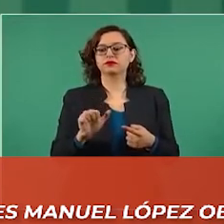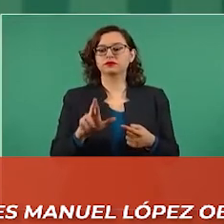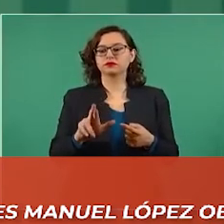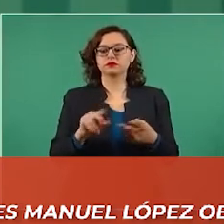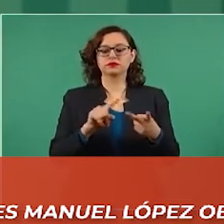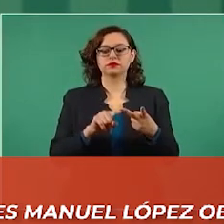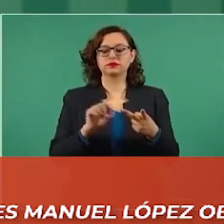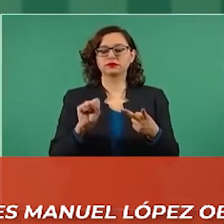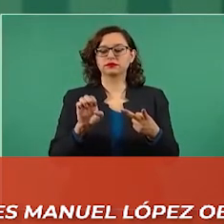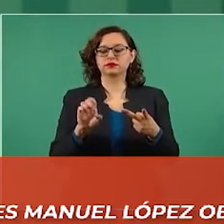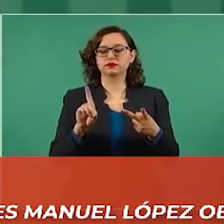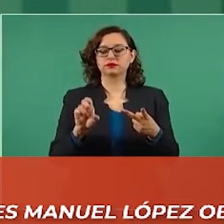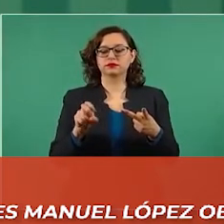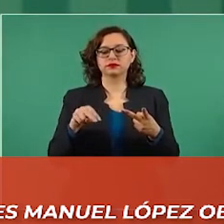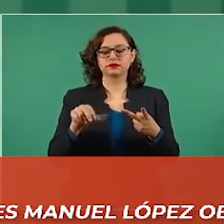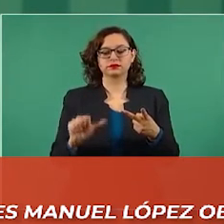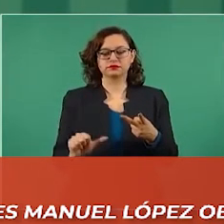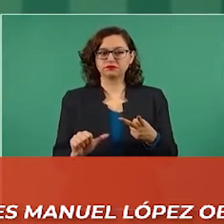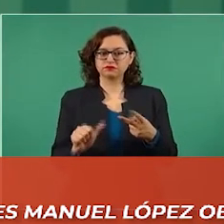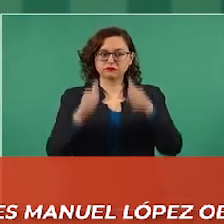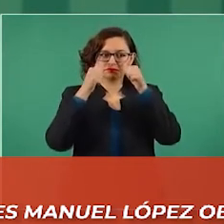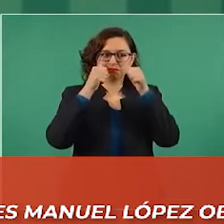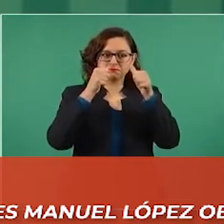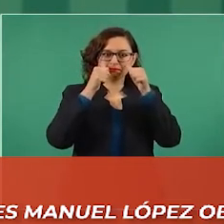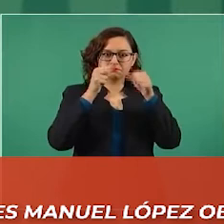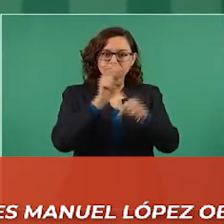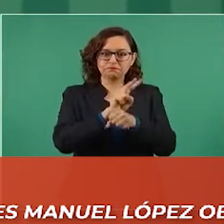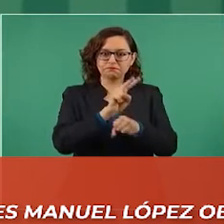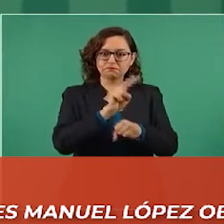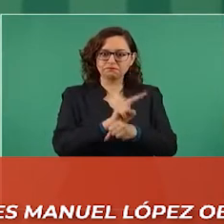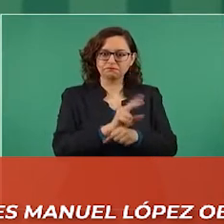la Secretaría de la Defensa Nacional.